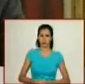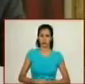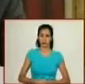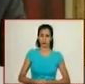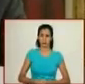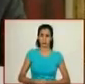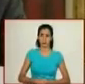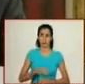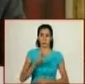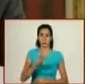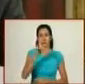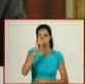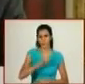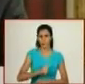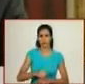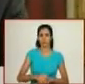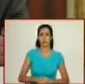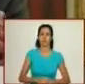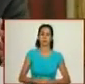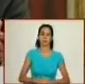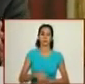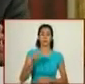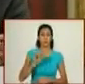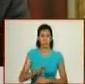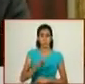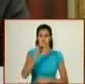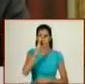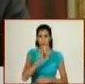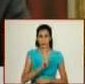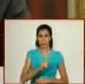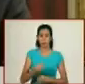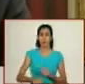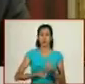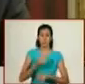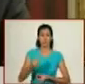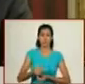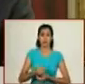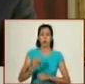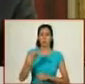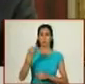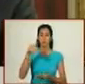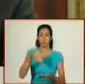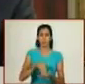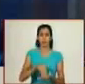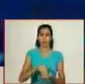ahora, en 4 años, en estos 4, la vamos a llevar a